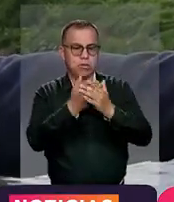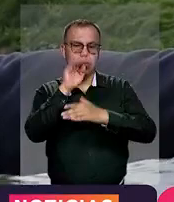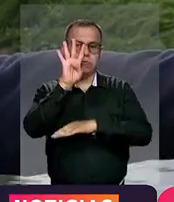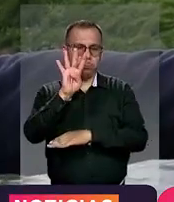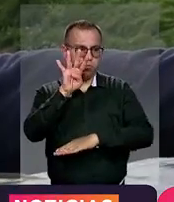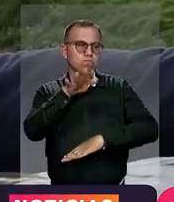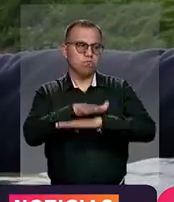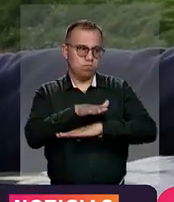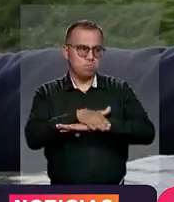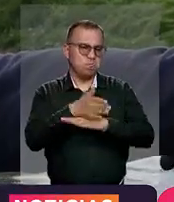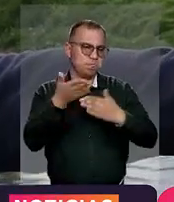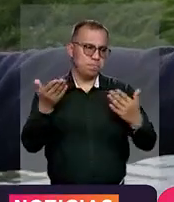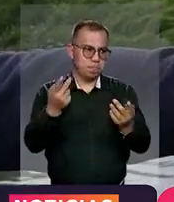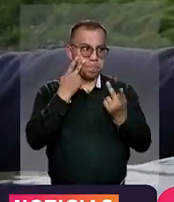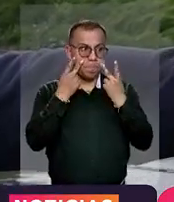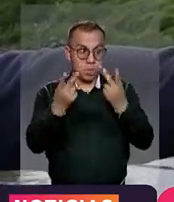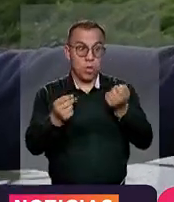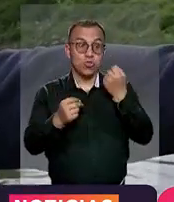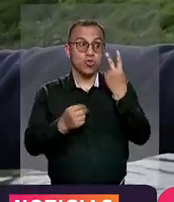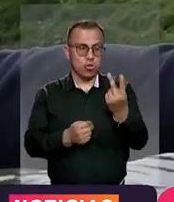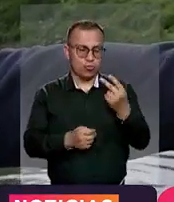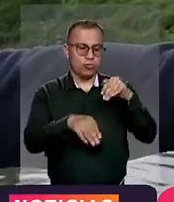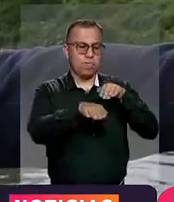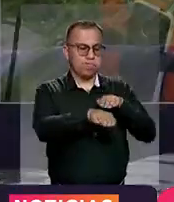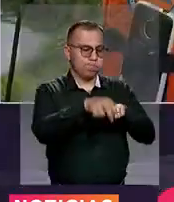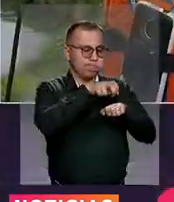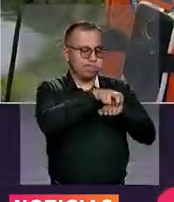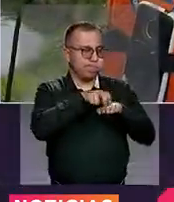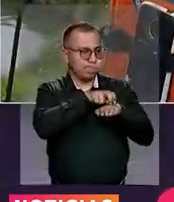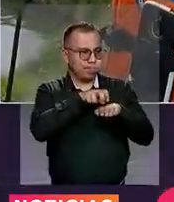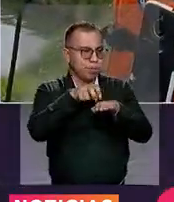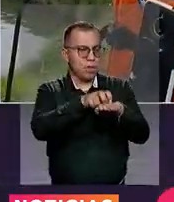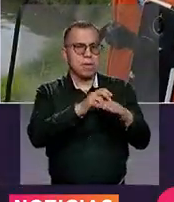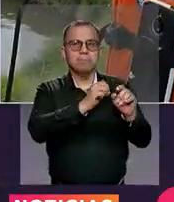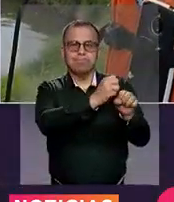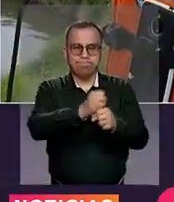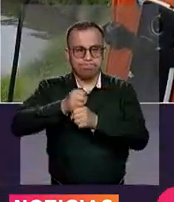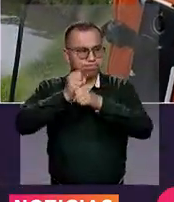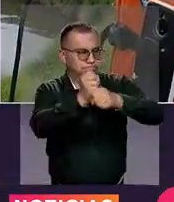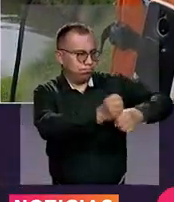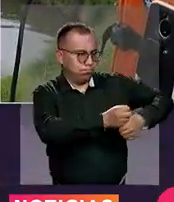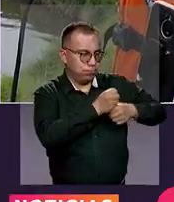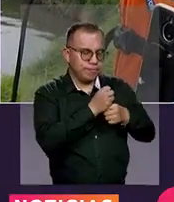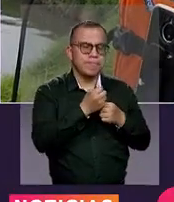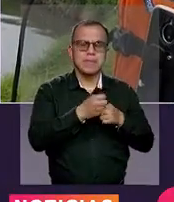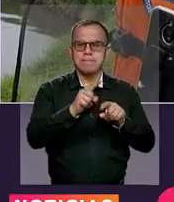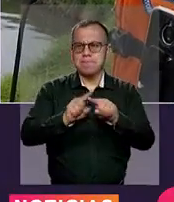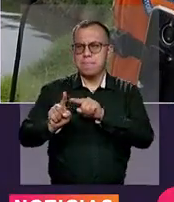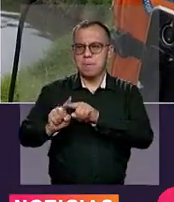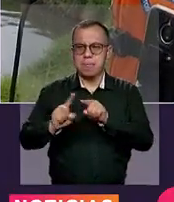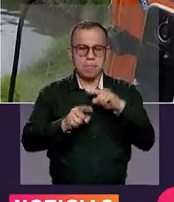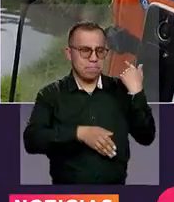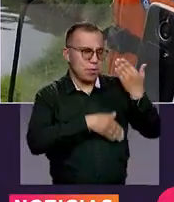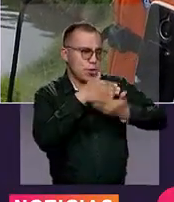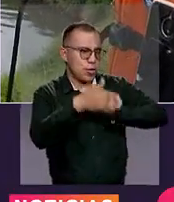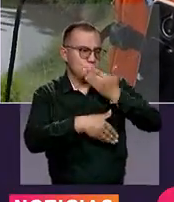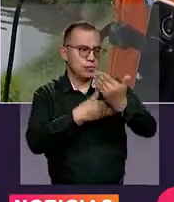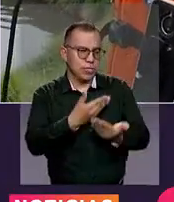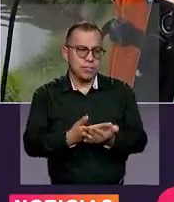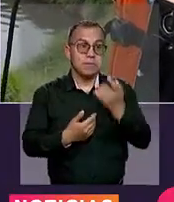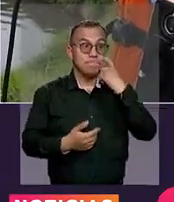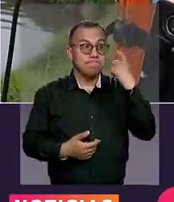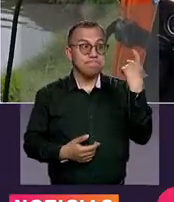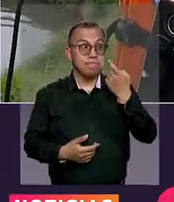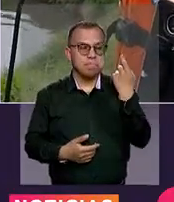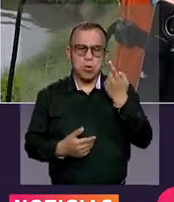tarde. Como se dan de cuenta, contamos con 2 botes, personal de defensa civil, varios equipos de rescate y se está